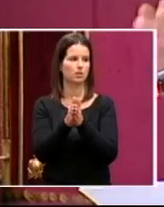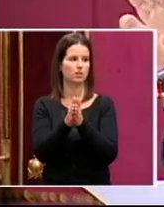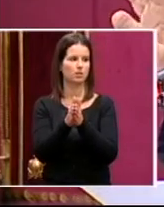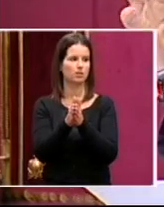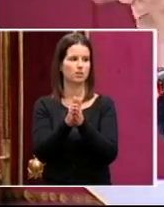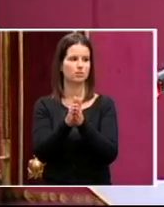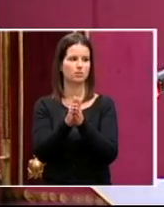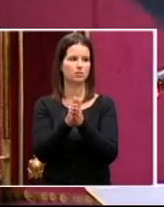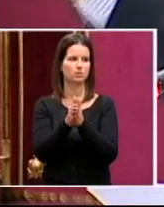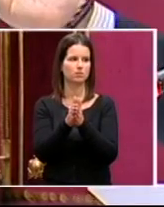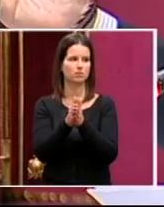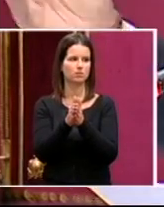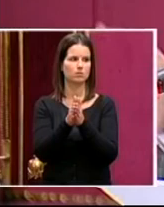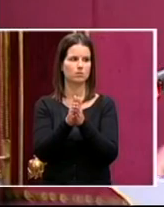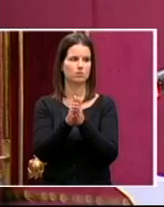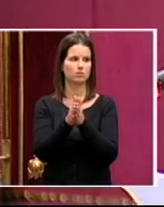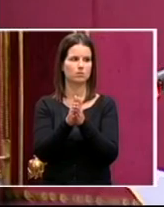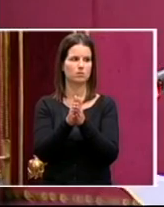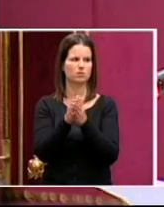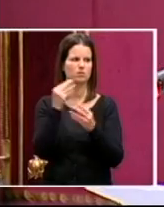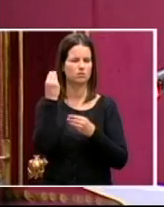Sí, no, está en el...